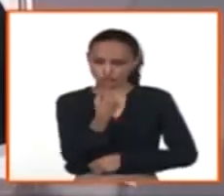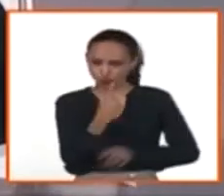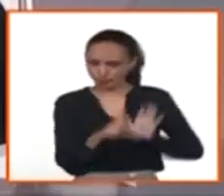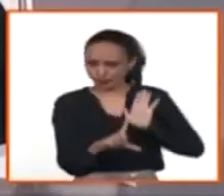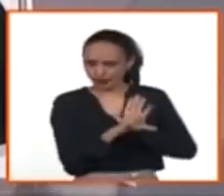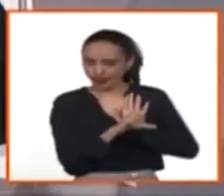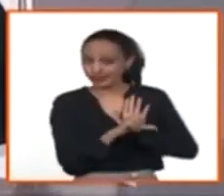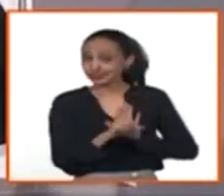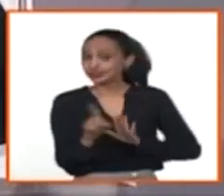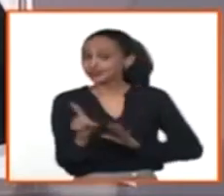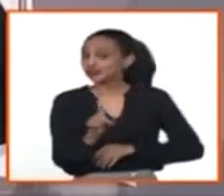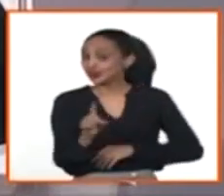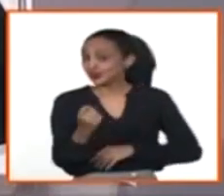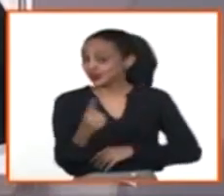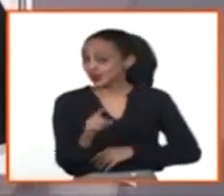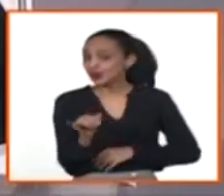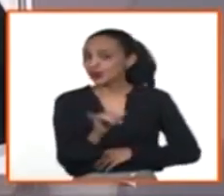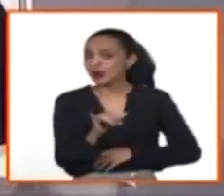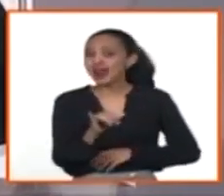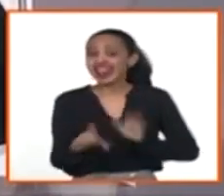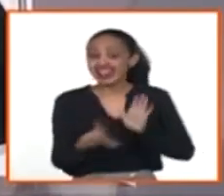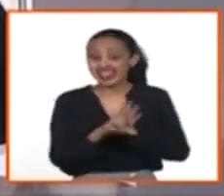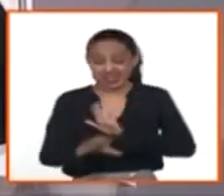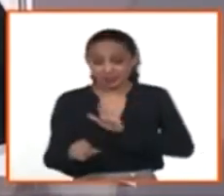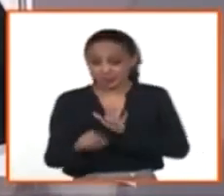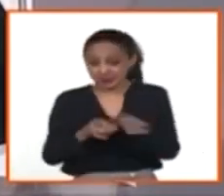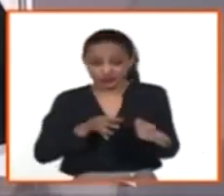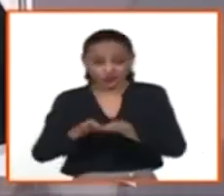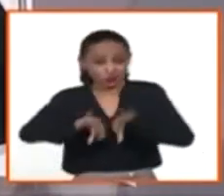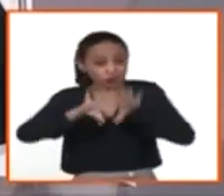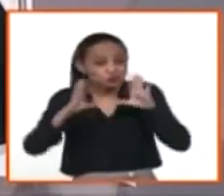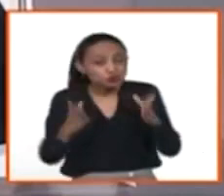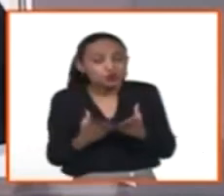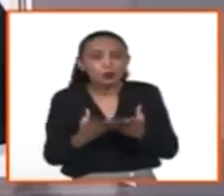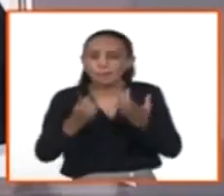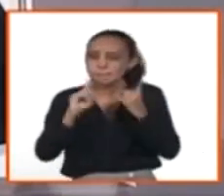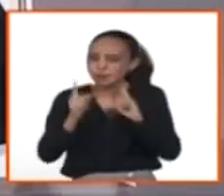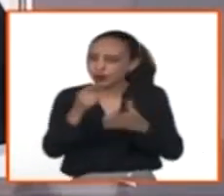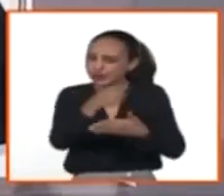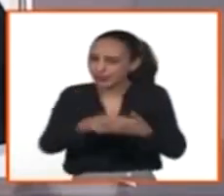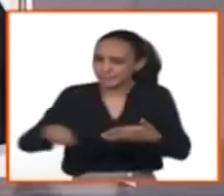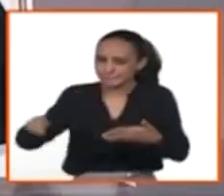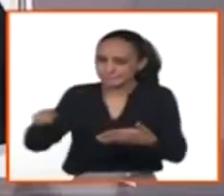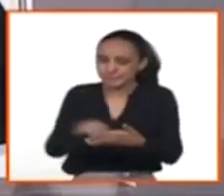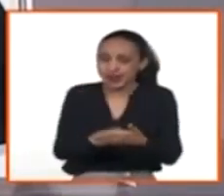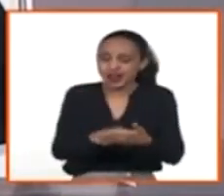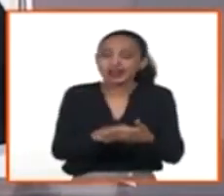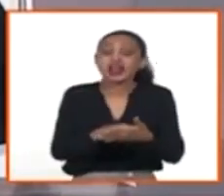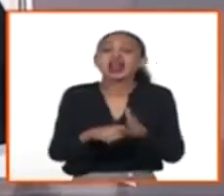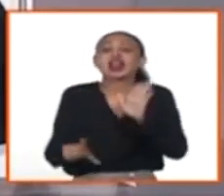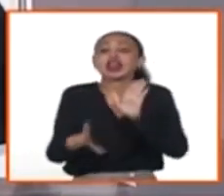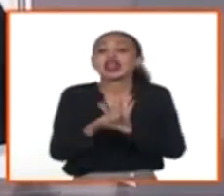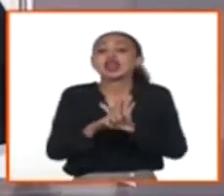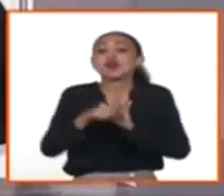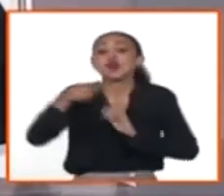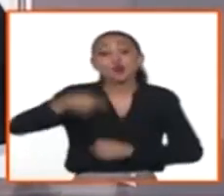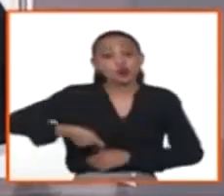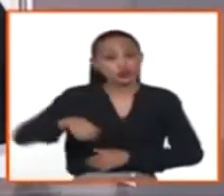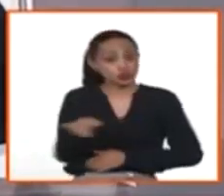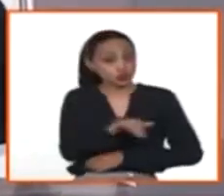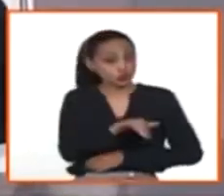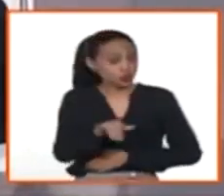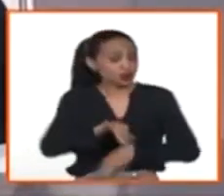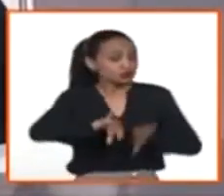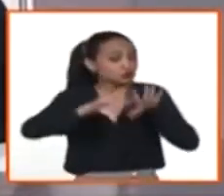que la norma entre en vigor, hacia todas las políticas, planes, normas jurídicas que se establezcan en torno